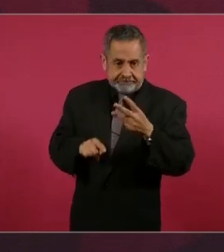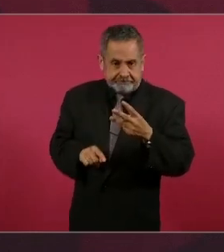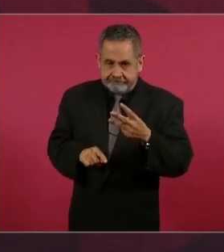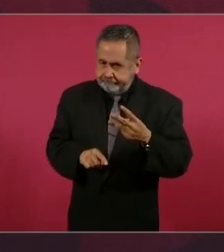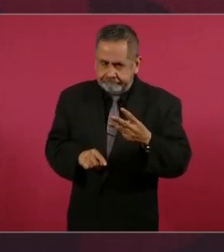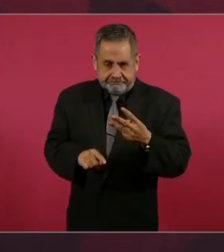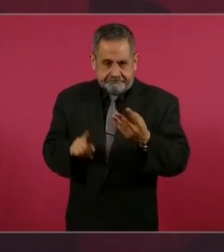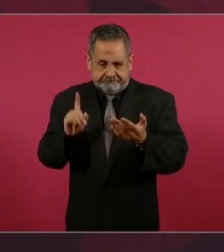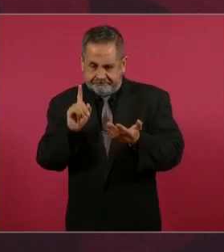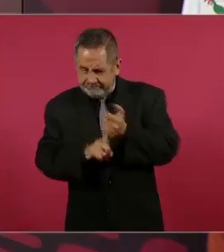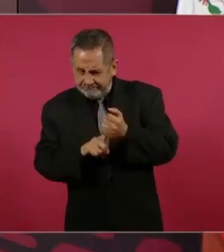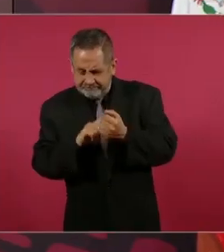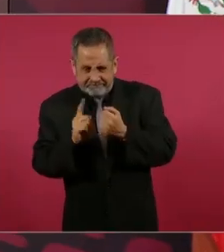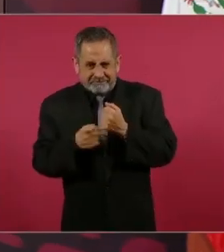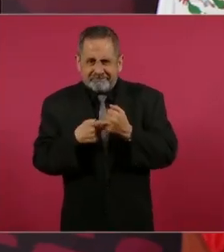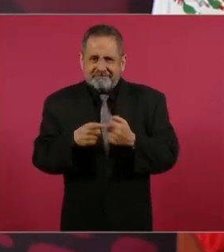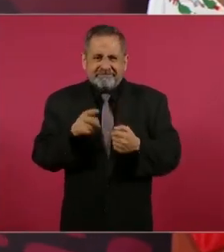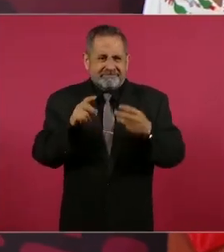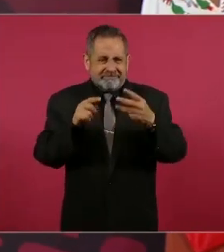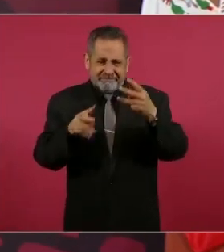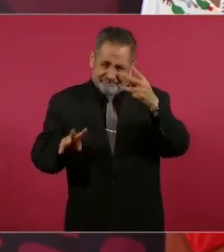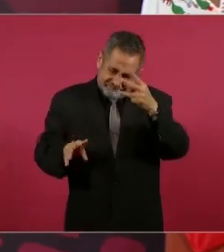cuando hay 30